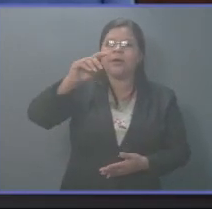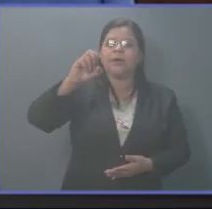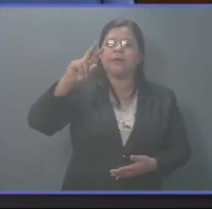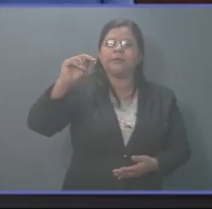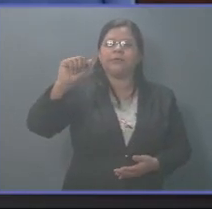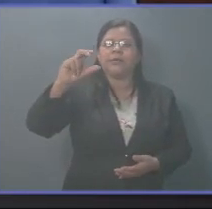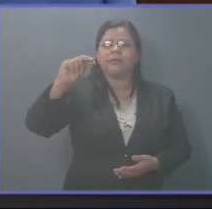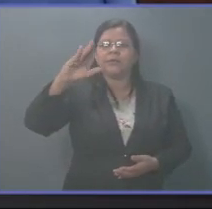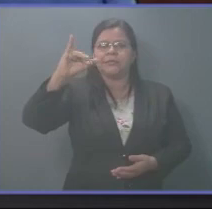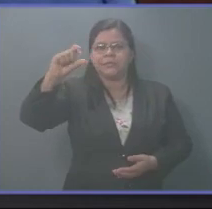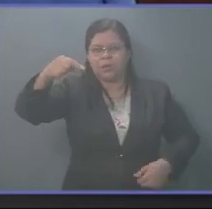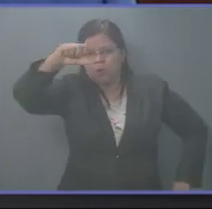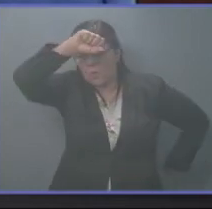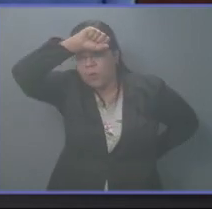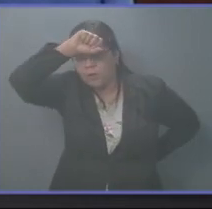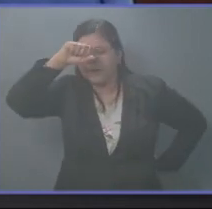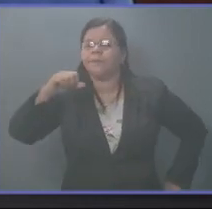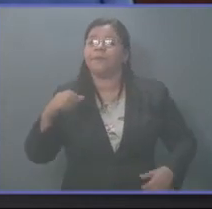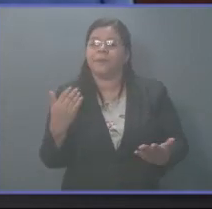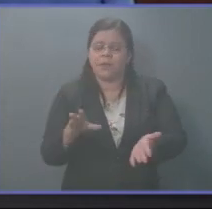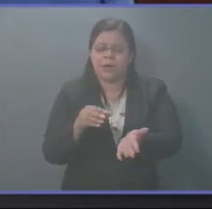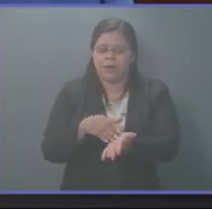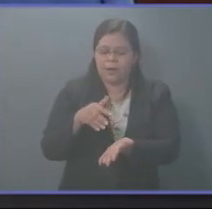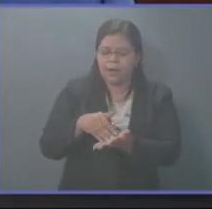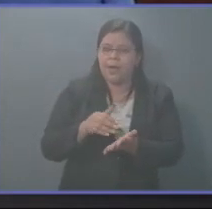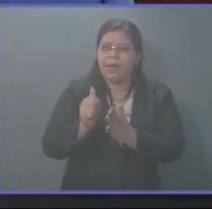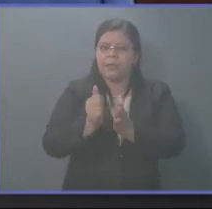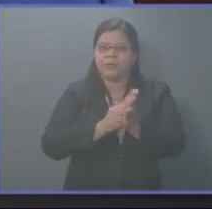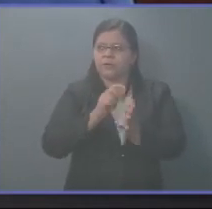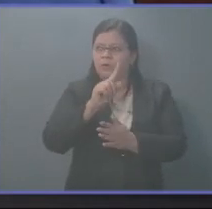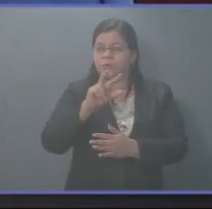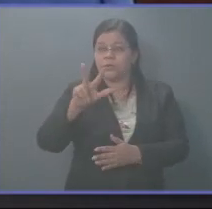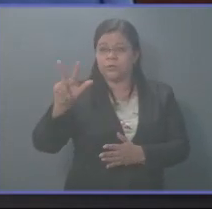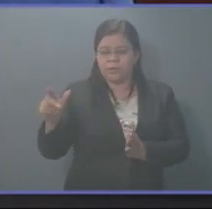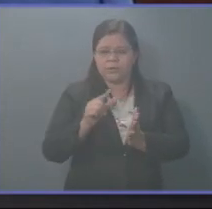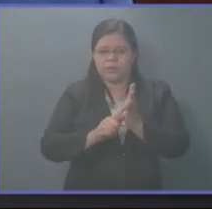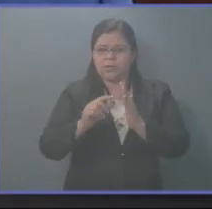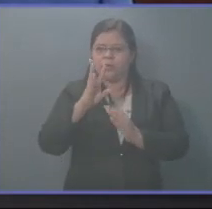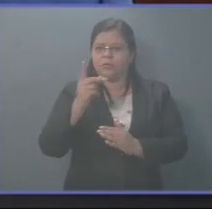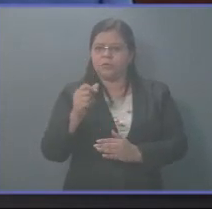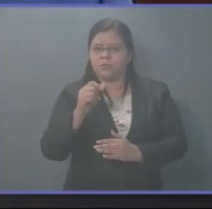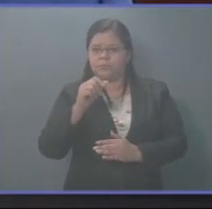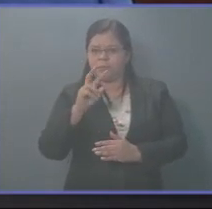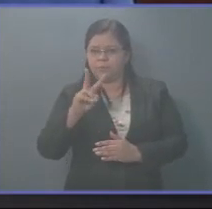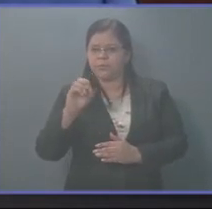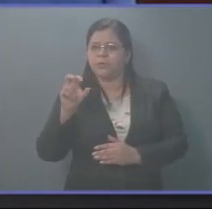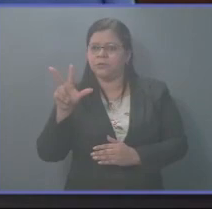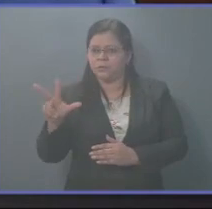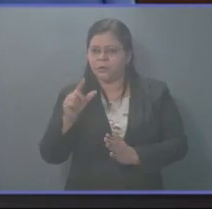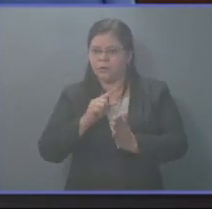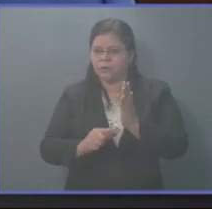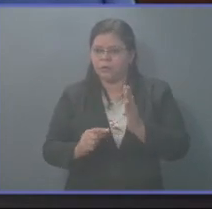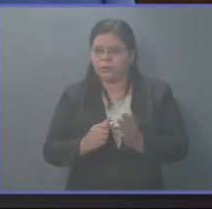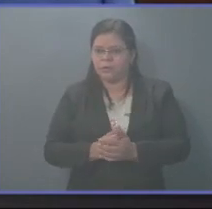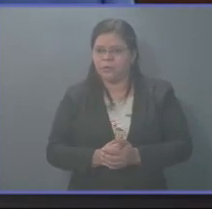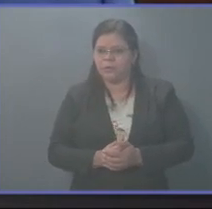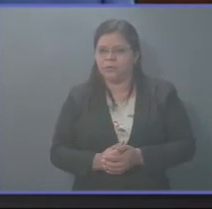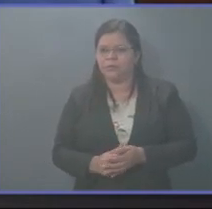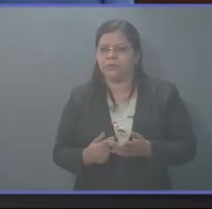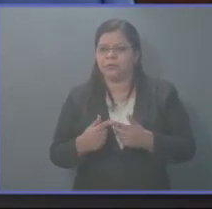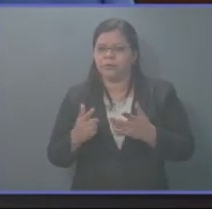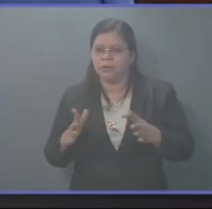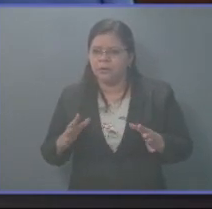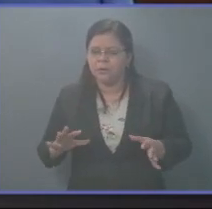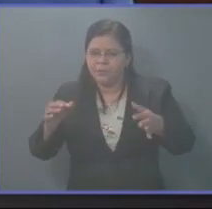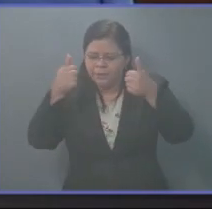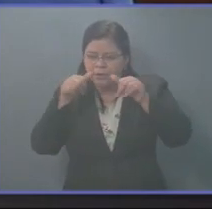de Cuscatlán. Romano II, que los artículos 133, numeral 4, 203, inciso primero, y 204, numeral 6 de la